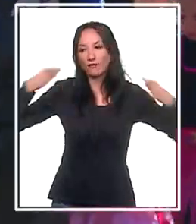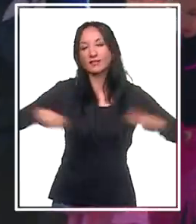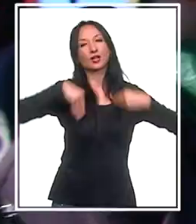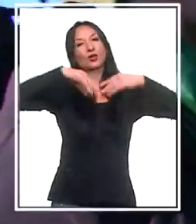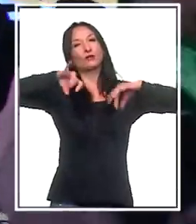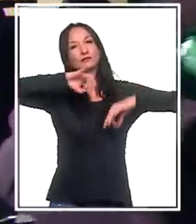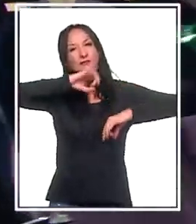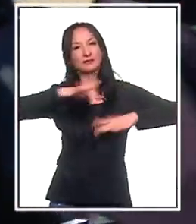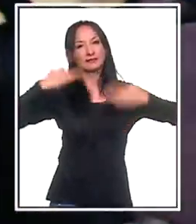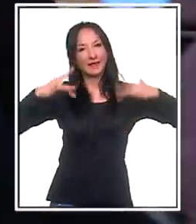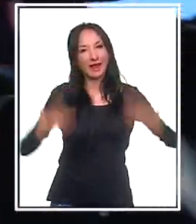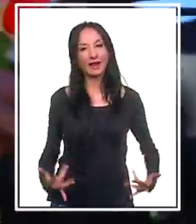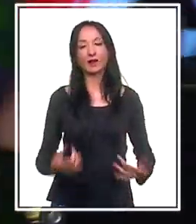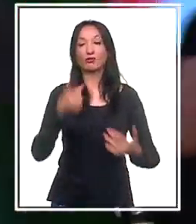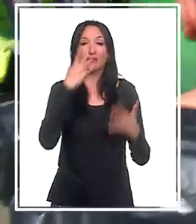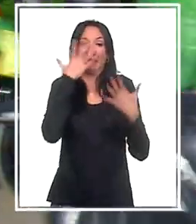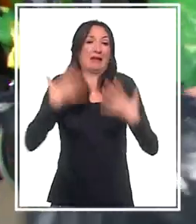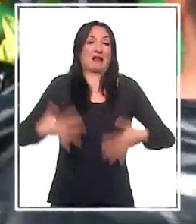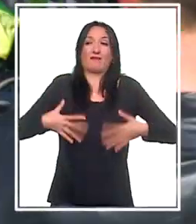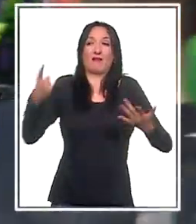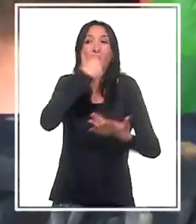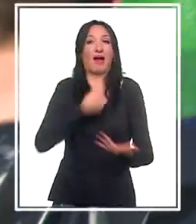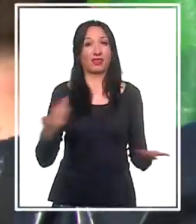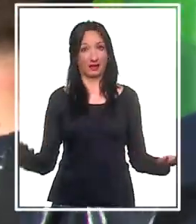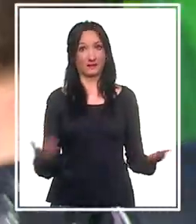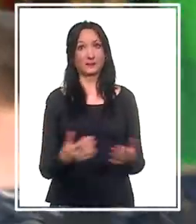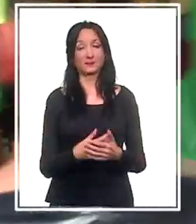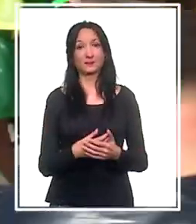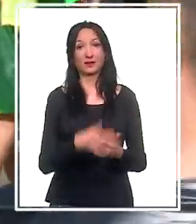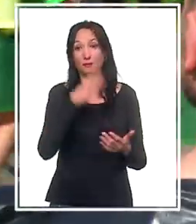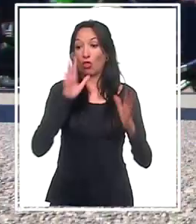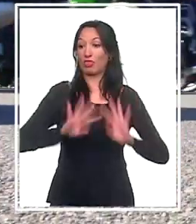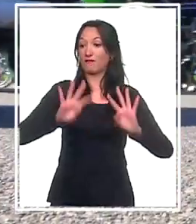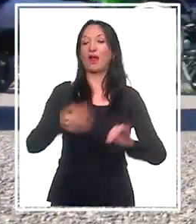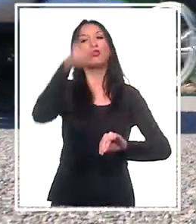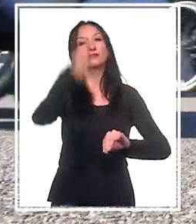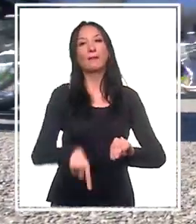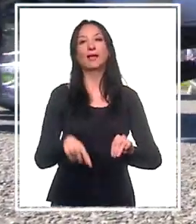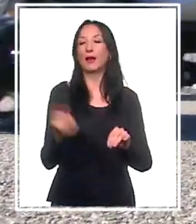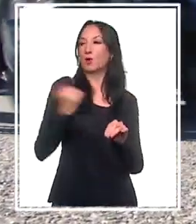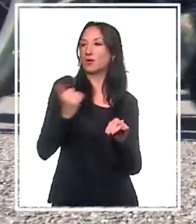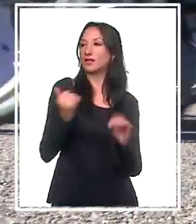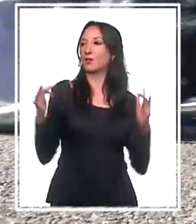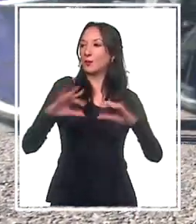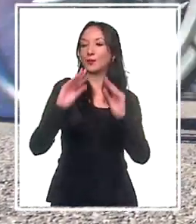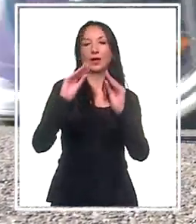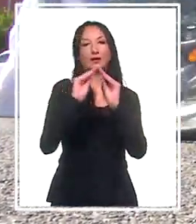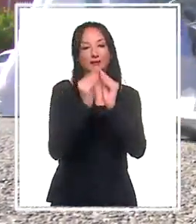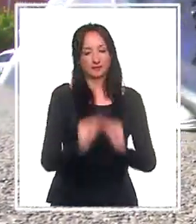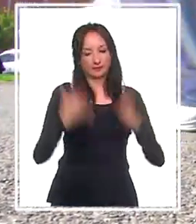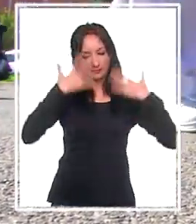alegrarnos y con el carnaval pues es muy fácil no solo decir 'no sino haciendo los mismos trajes si nos echamos